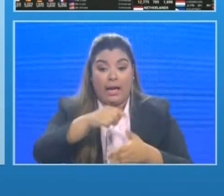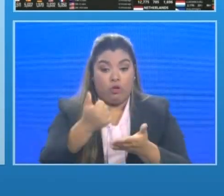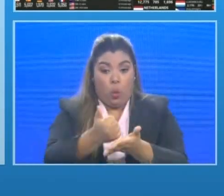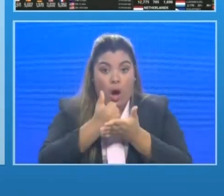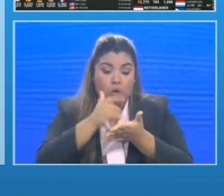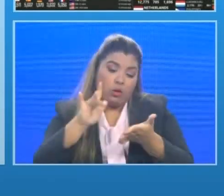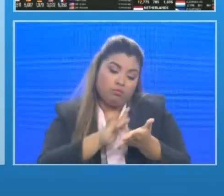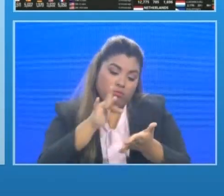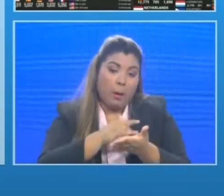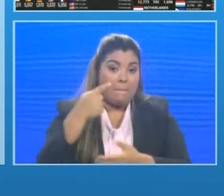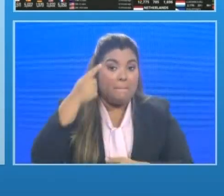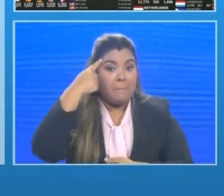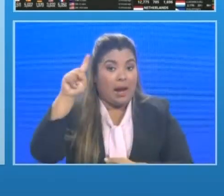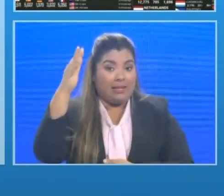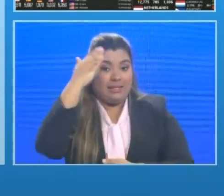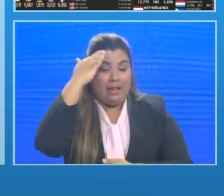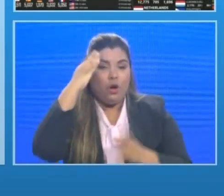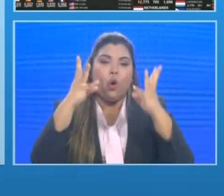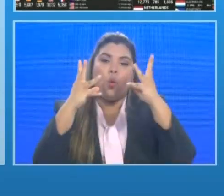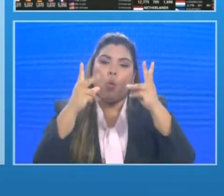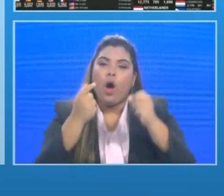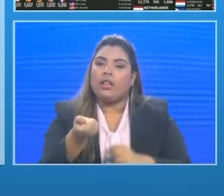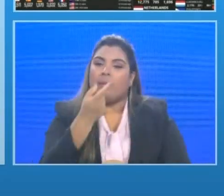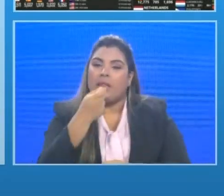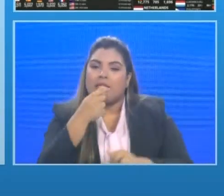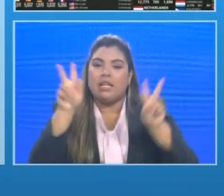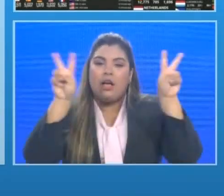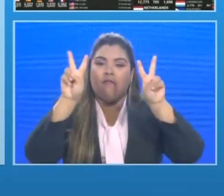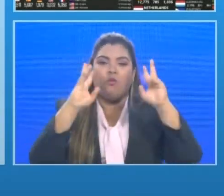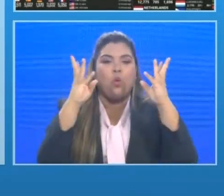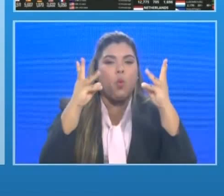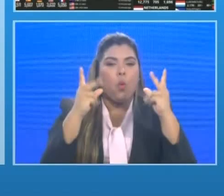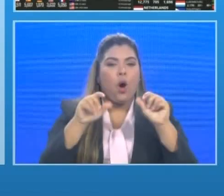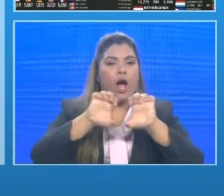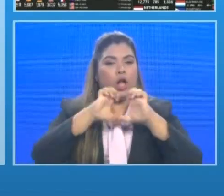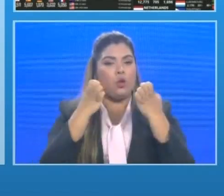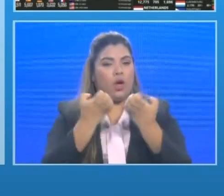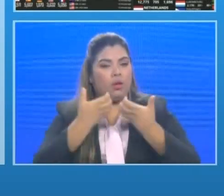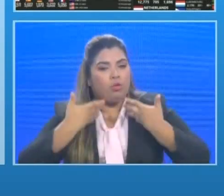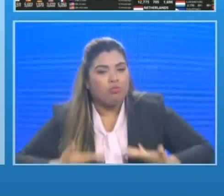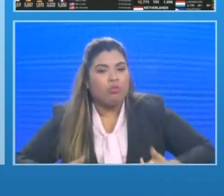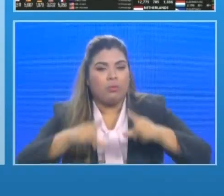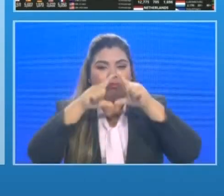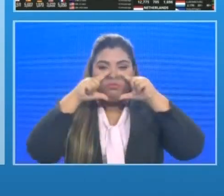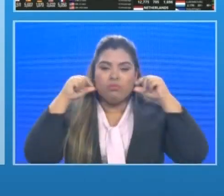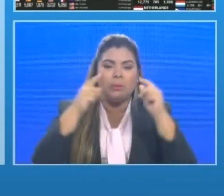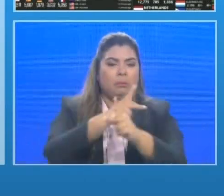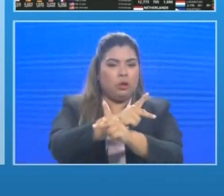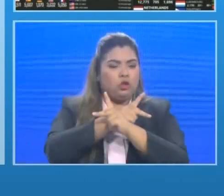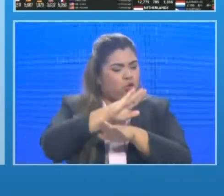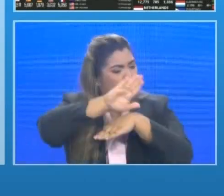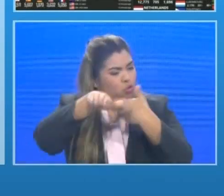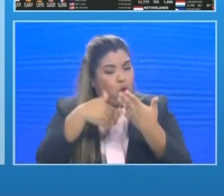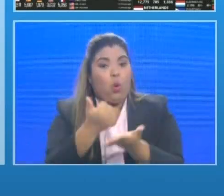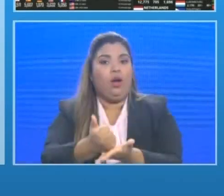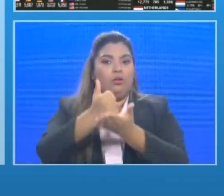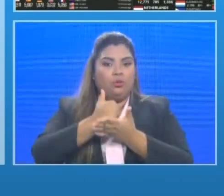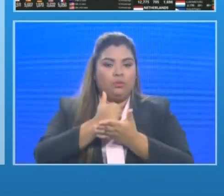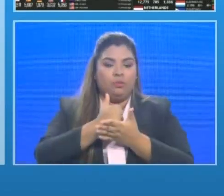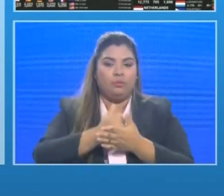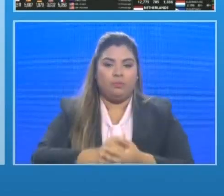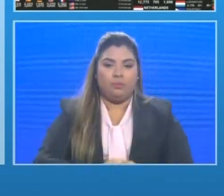actuemos con el tiempo adecuado para surtir los recursos necesarios. Por otro